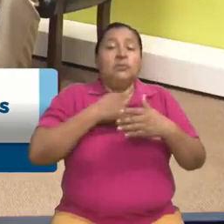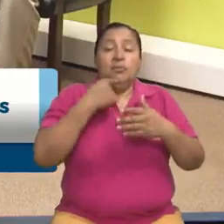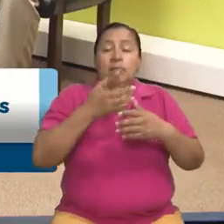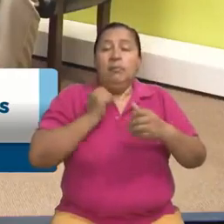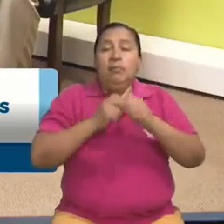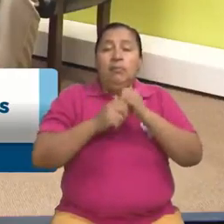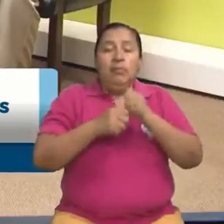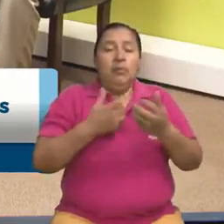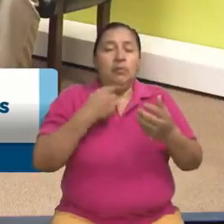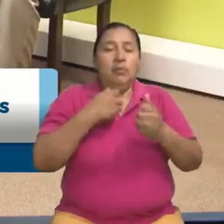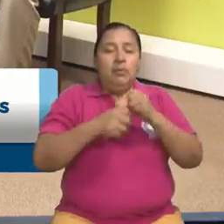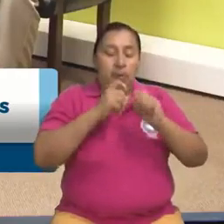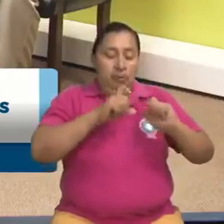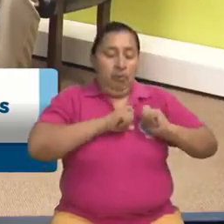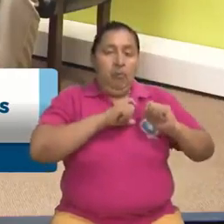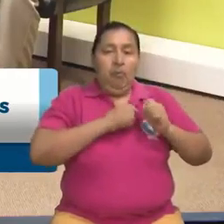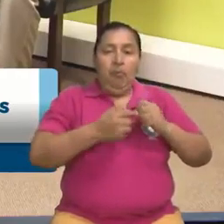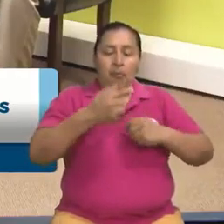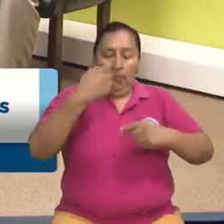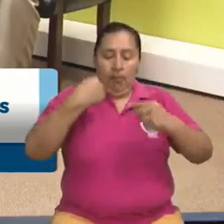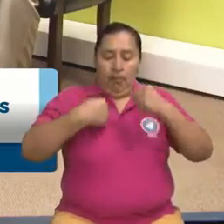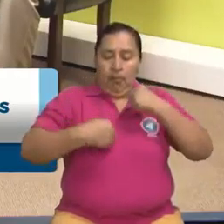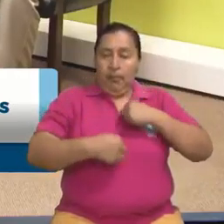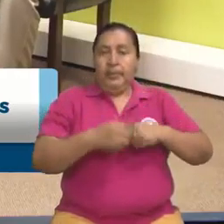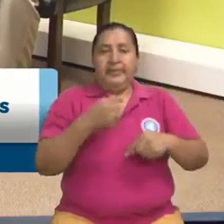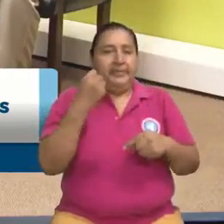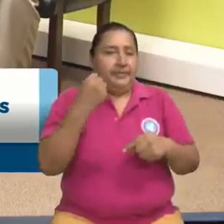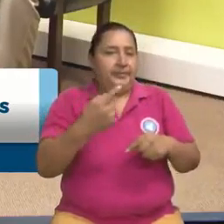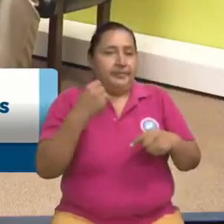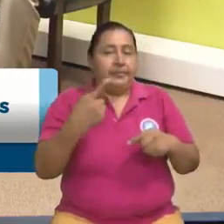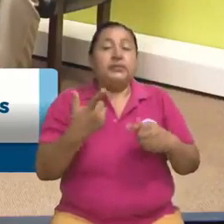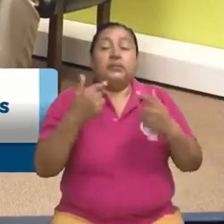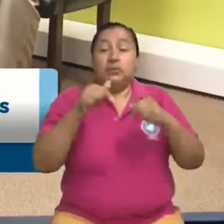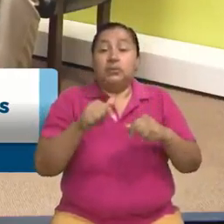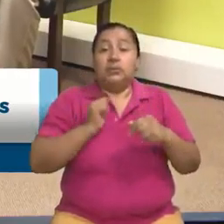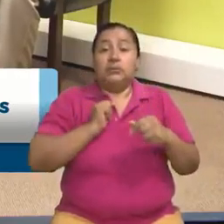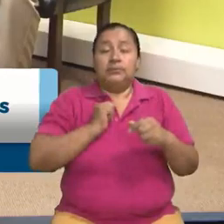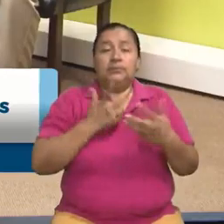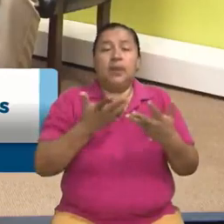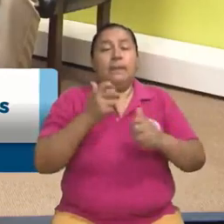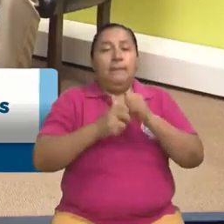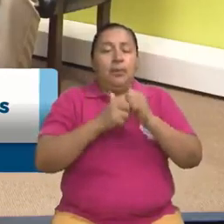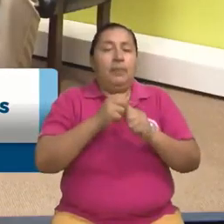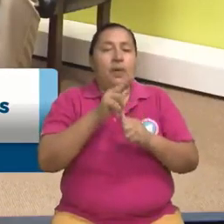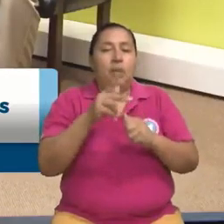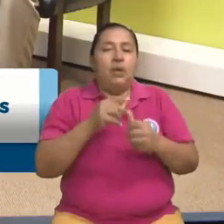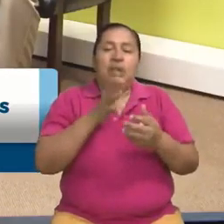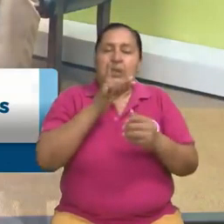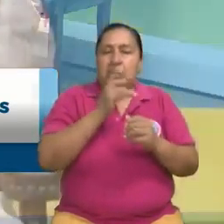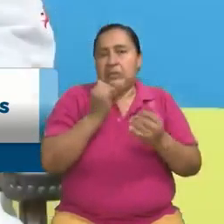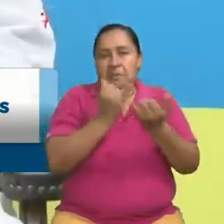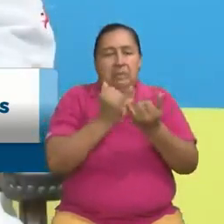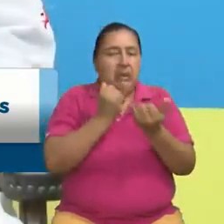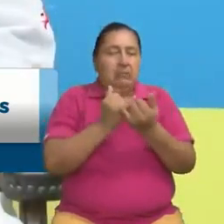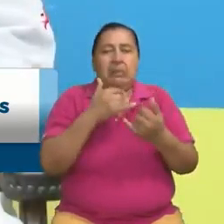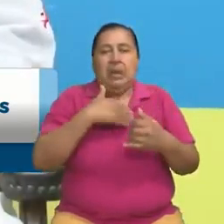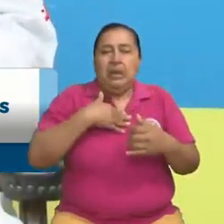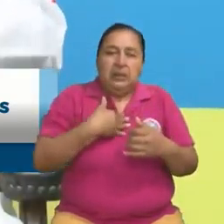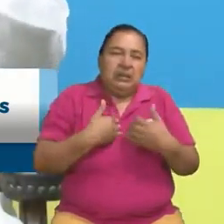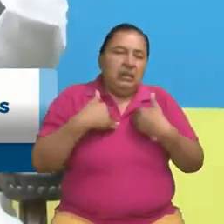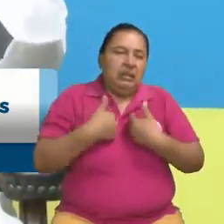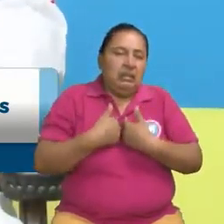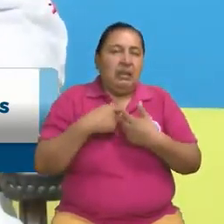le está brindando el corazón al cuerpo es insuficiente. Y vamos a tener el mismo problema, el niño se va a cansar, va a tener dificultad